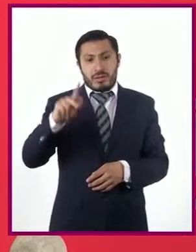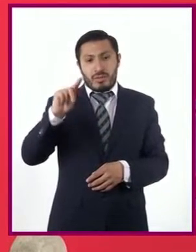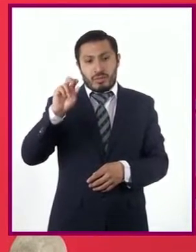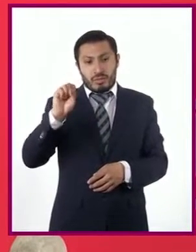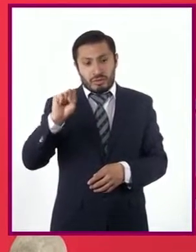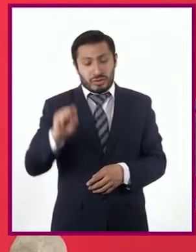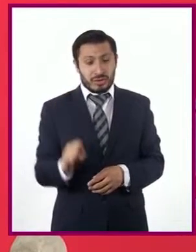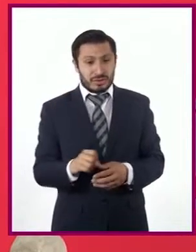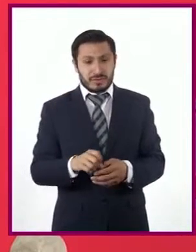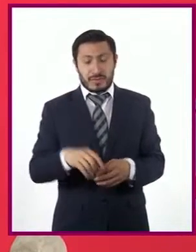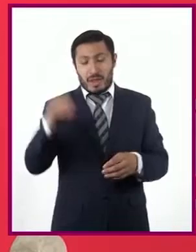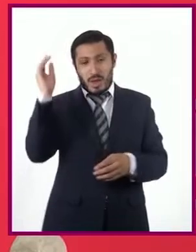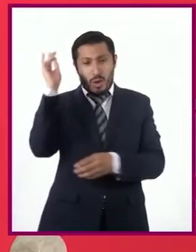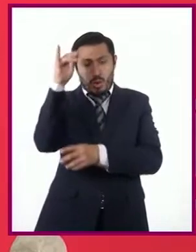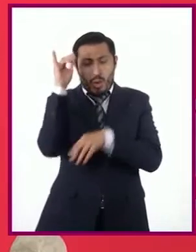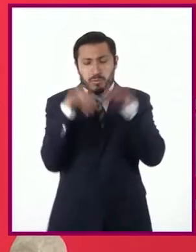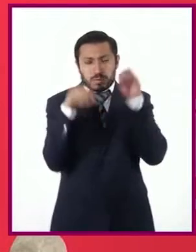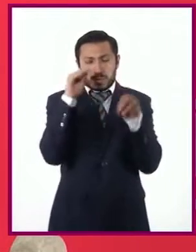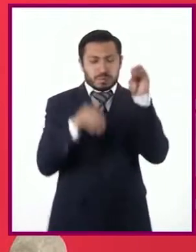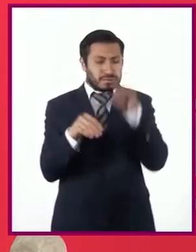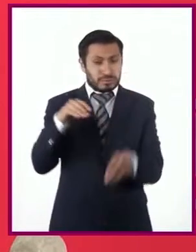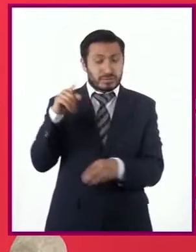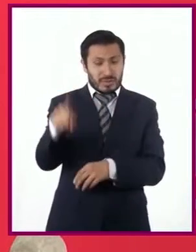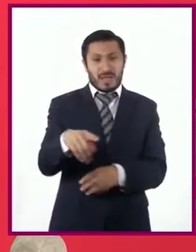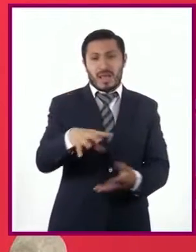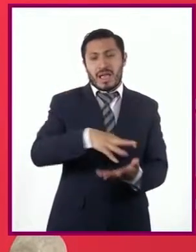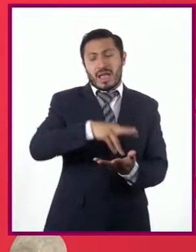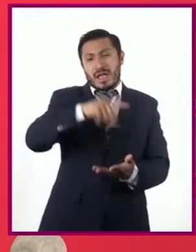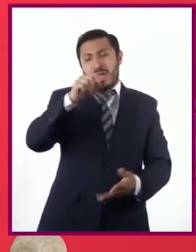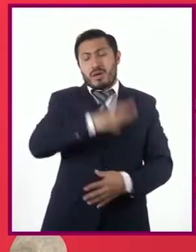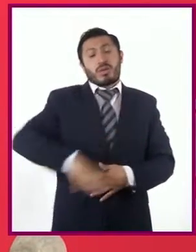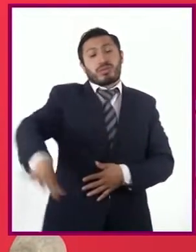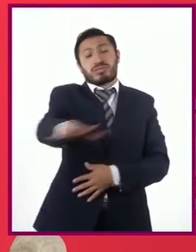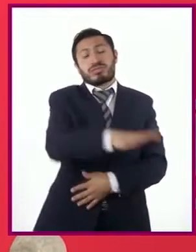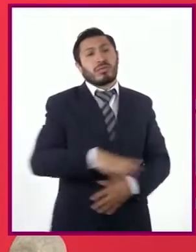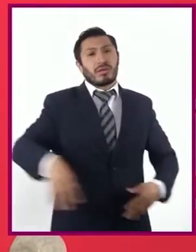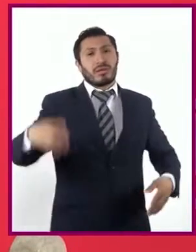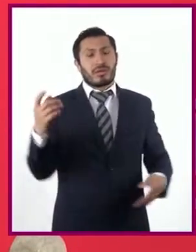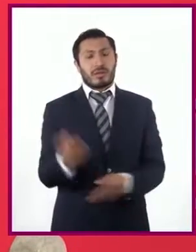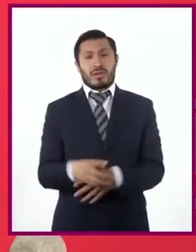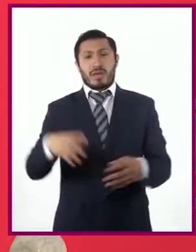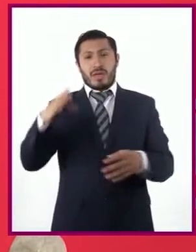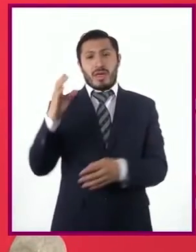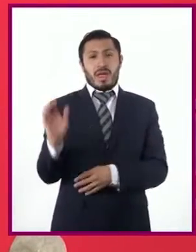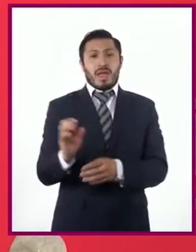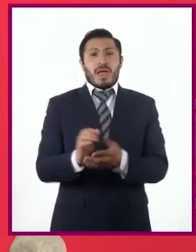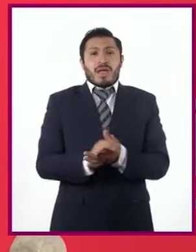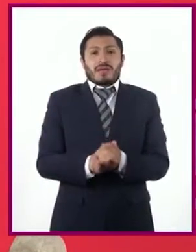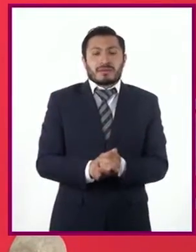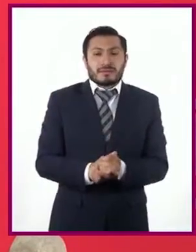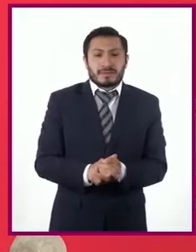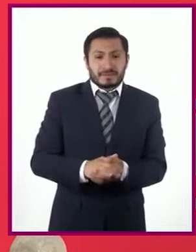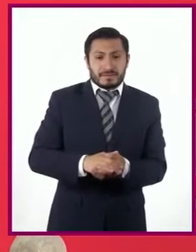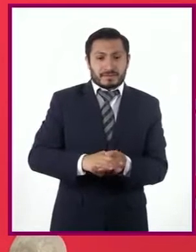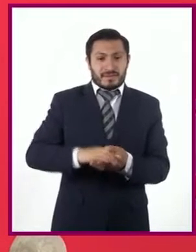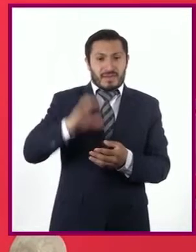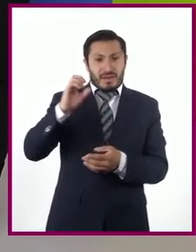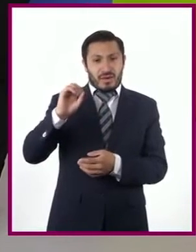Coahuila. Es un museo maravilloso en la ciudad de Saltillo. Si tienen oportunidad, no dejen de